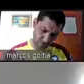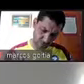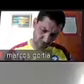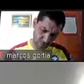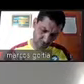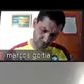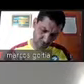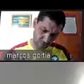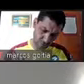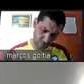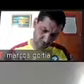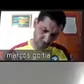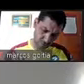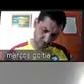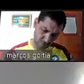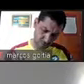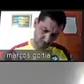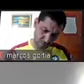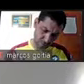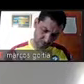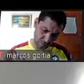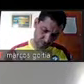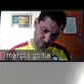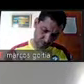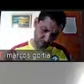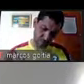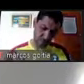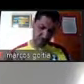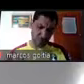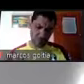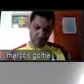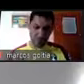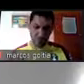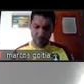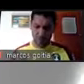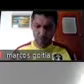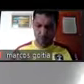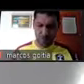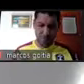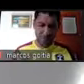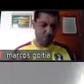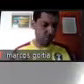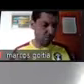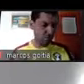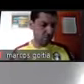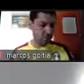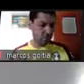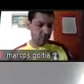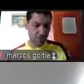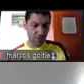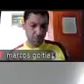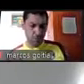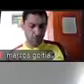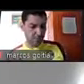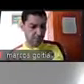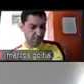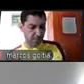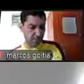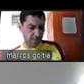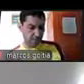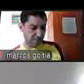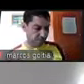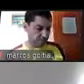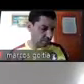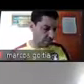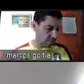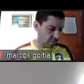entonces, conforme el registro, tenemos identificadas a 395 personas como pertenecientes a los organismos de entidades